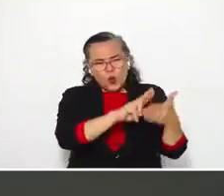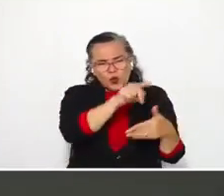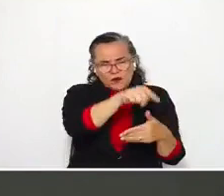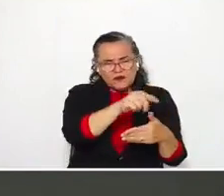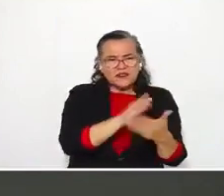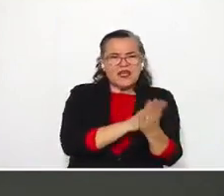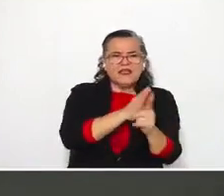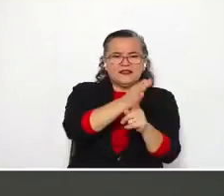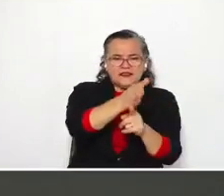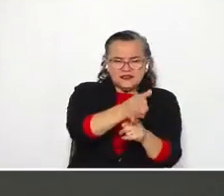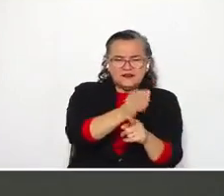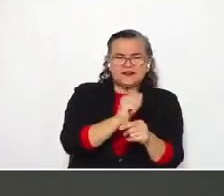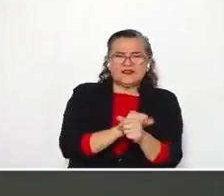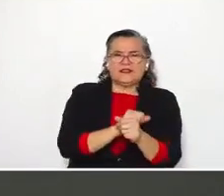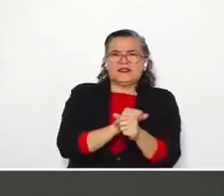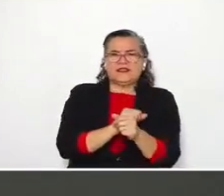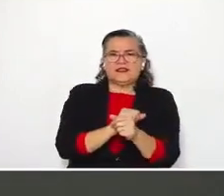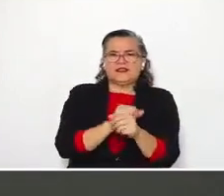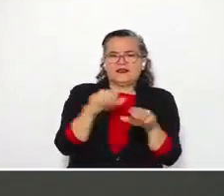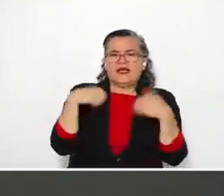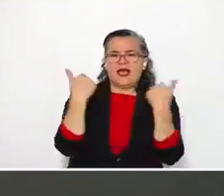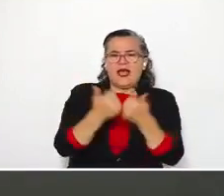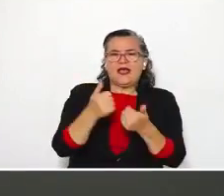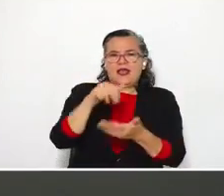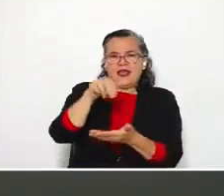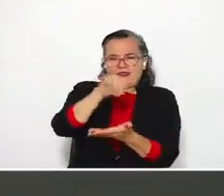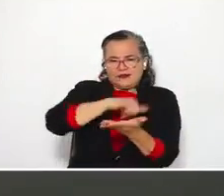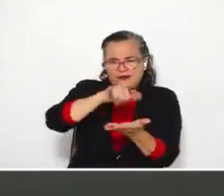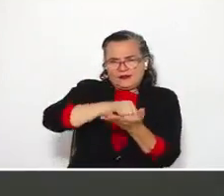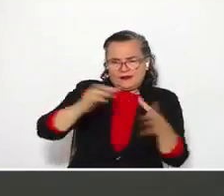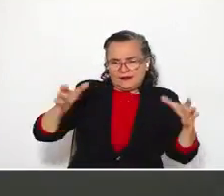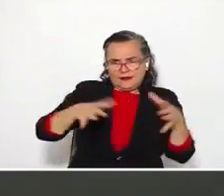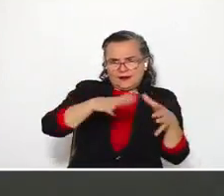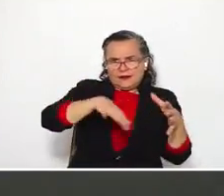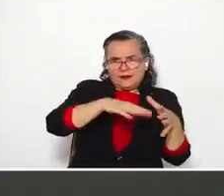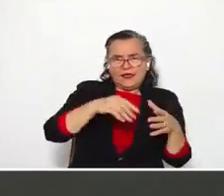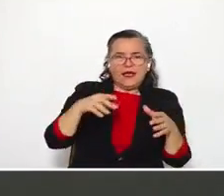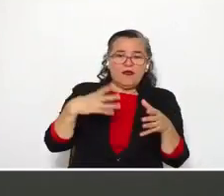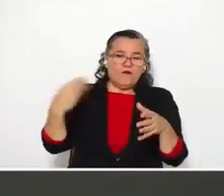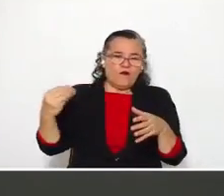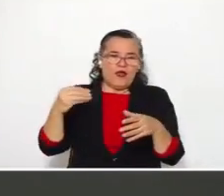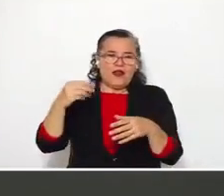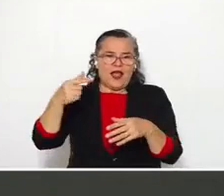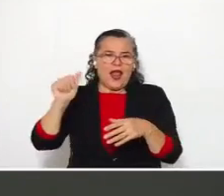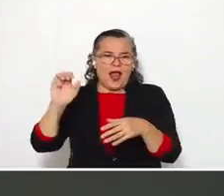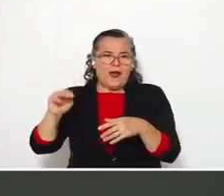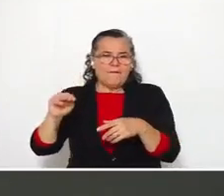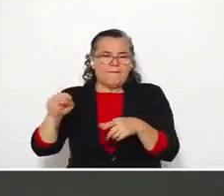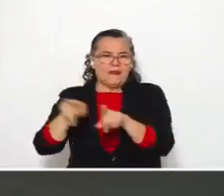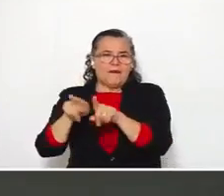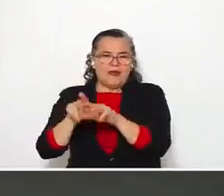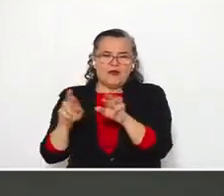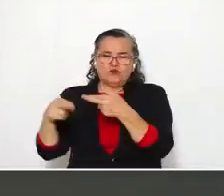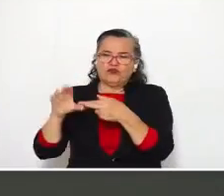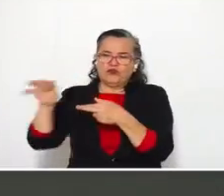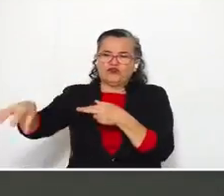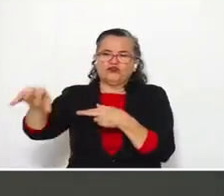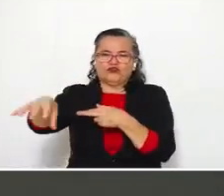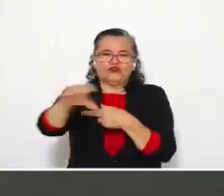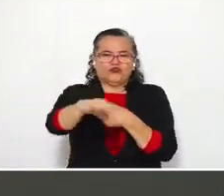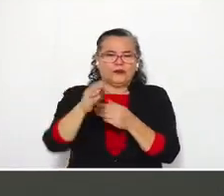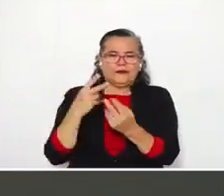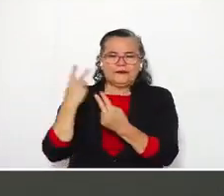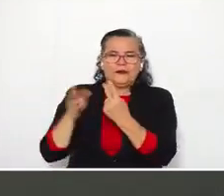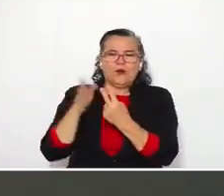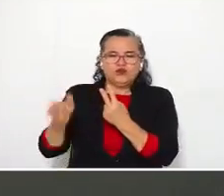las carreras en el área metropolitana, sino también en las regiones. Desde ese punto de vista, también nos